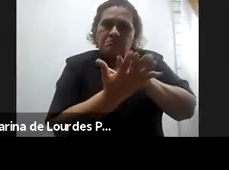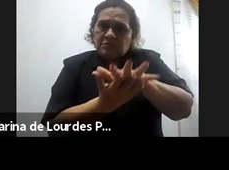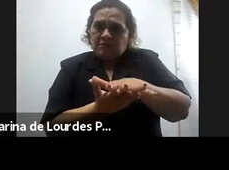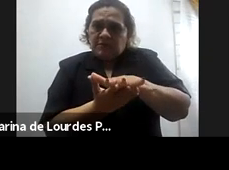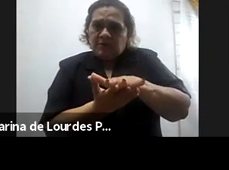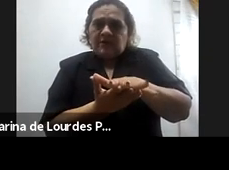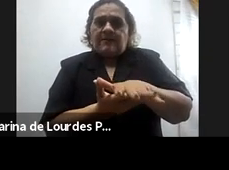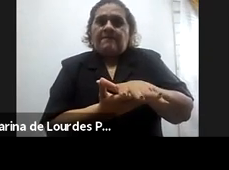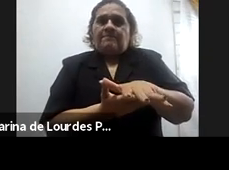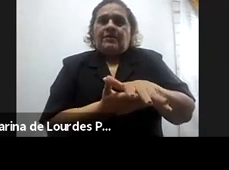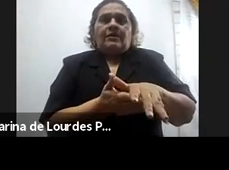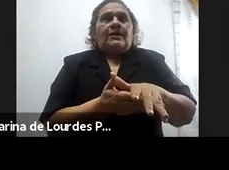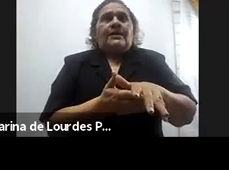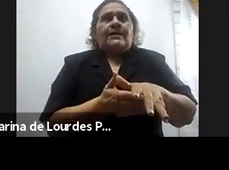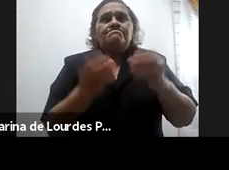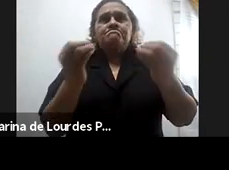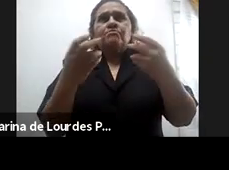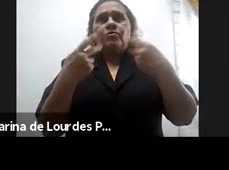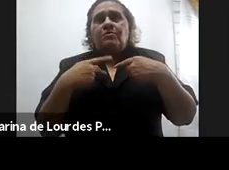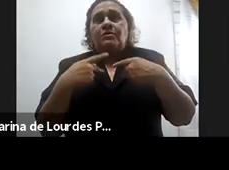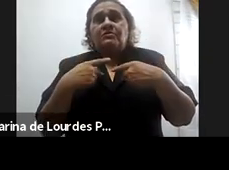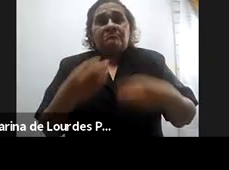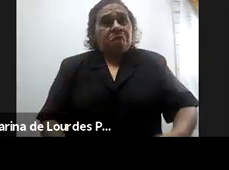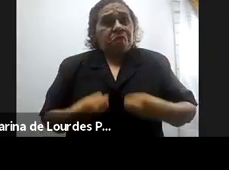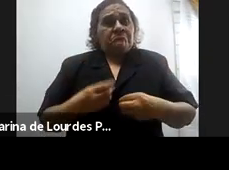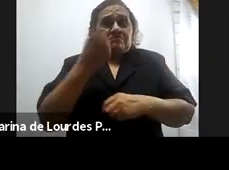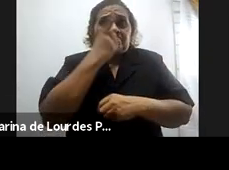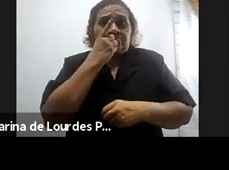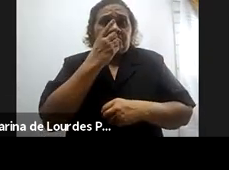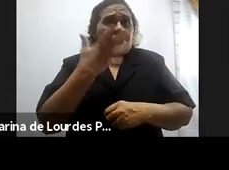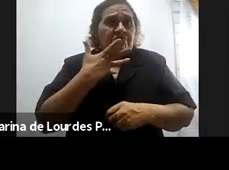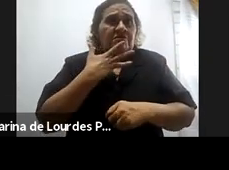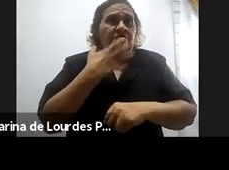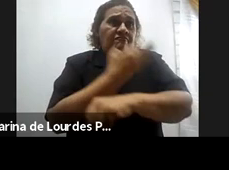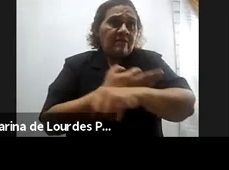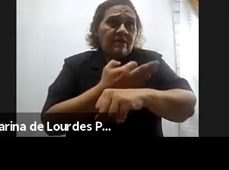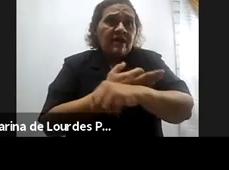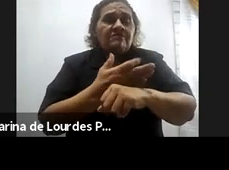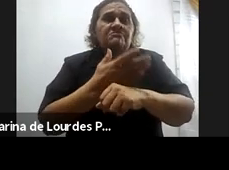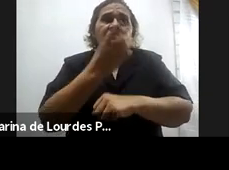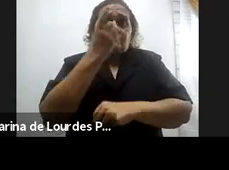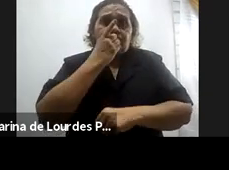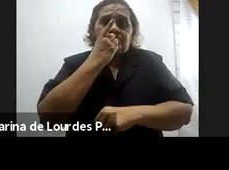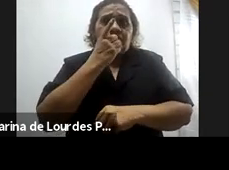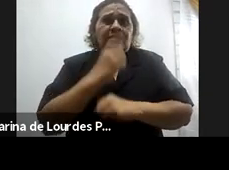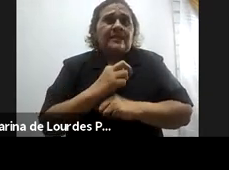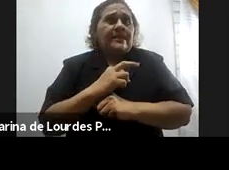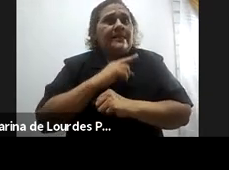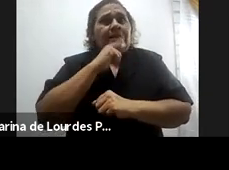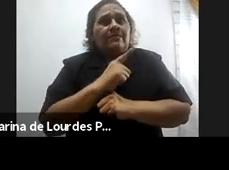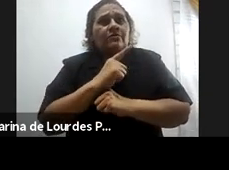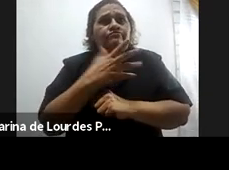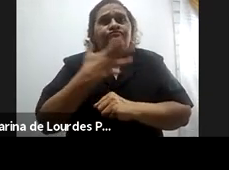miren, desgraciadamente hay muchas personas que viven con diabetes, que tuvieron familiares directos con diabetes, que a lo mejor sufrieron